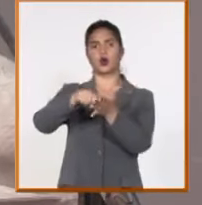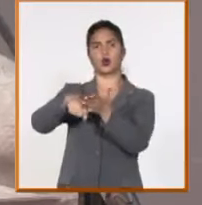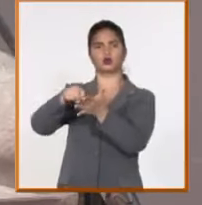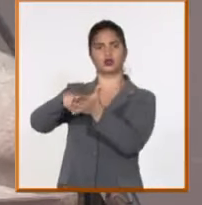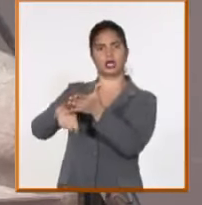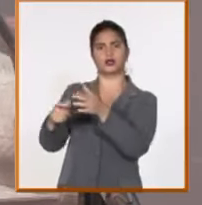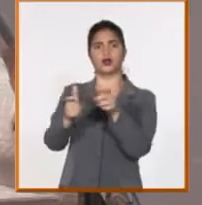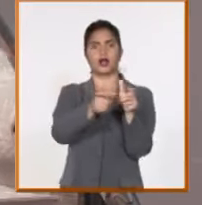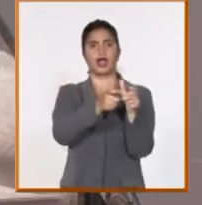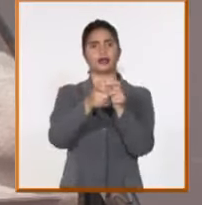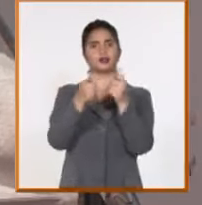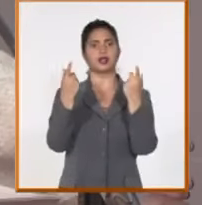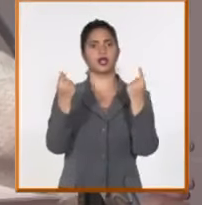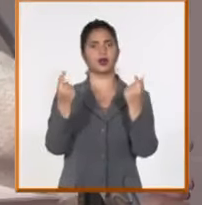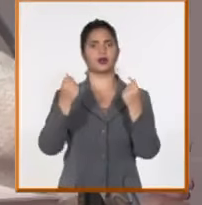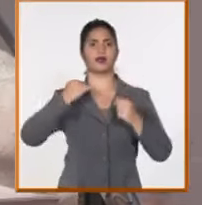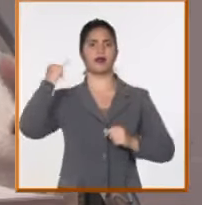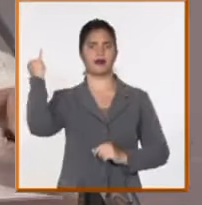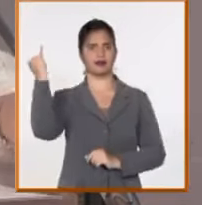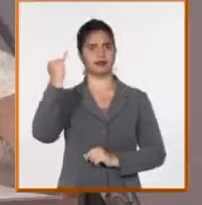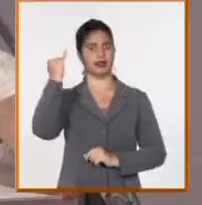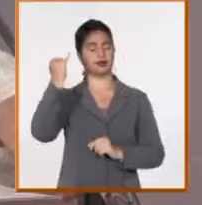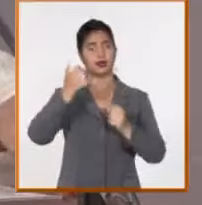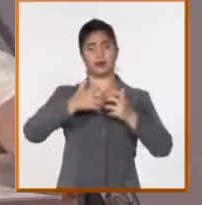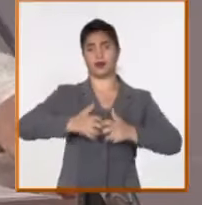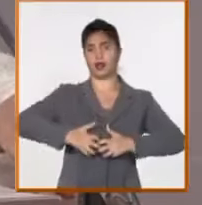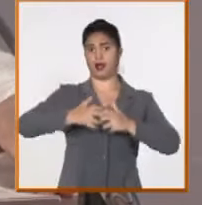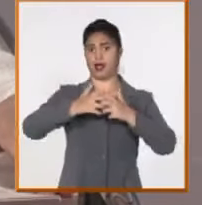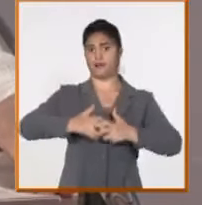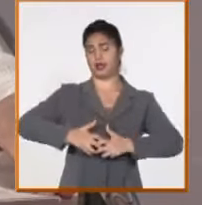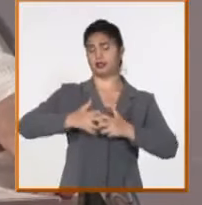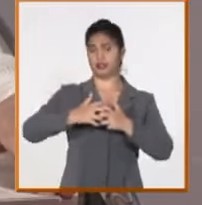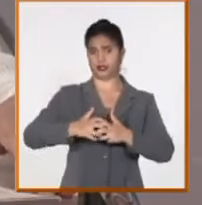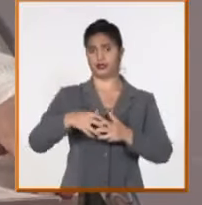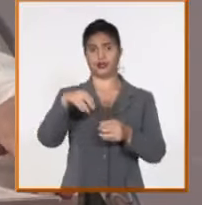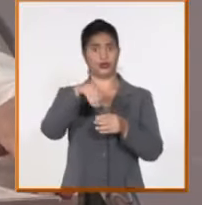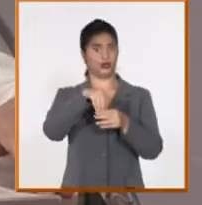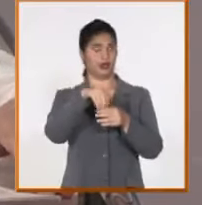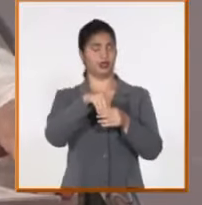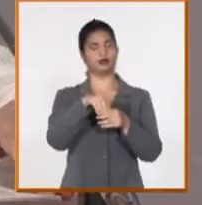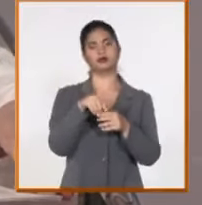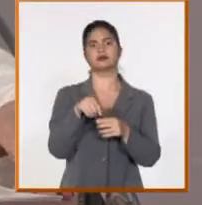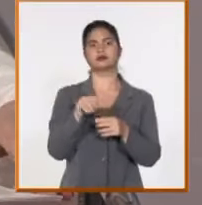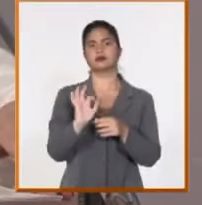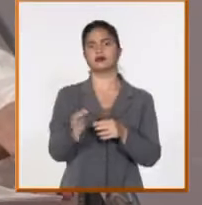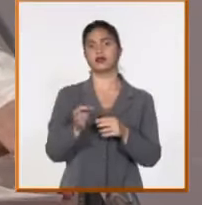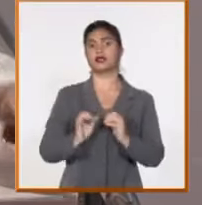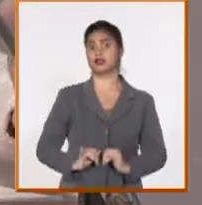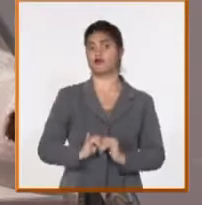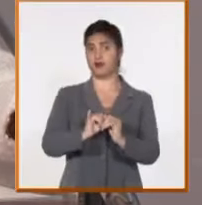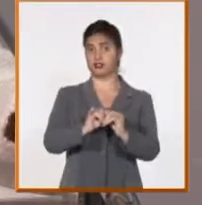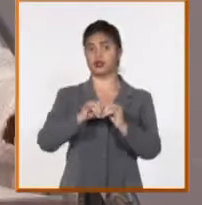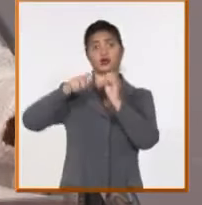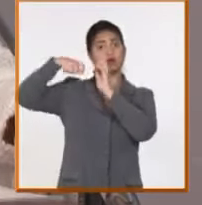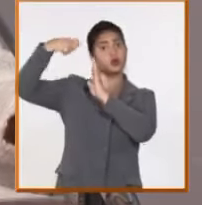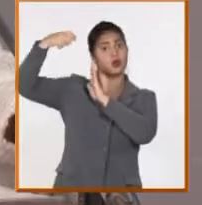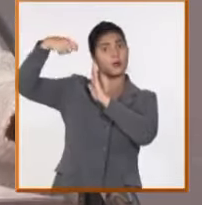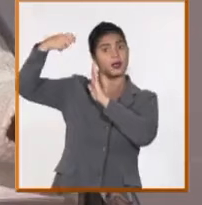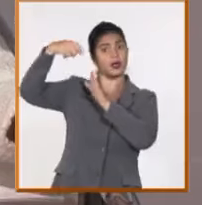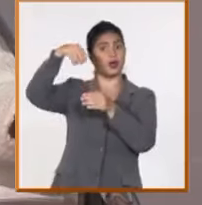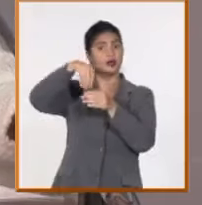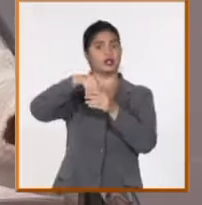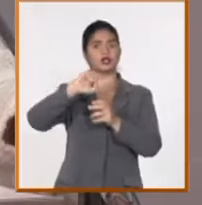asociación económica internacional para la administración productiva incluido el reportaje que acabamos de ver de puntex está dentro de los